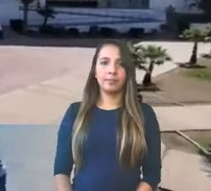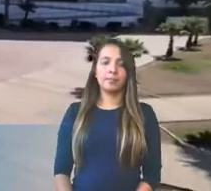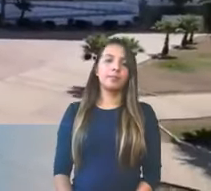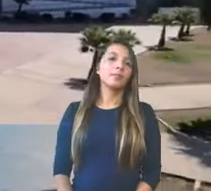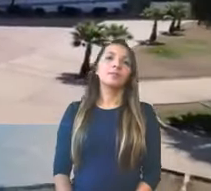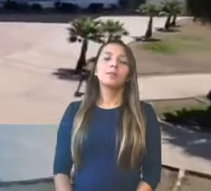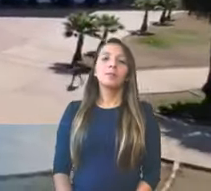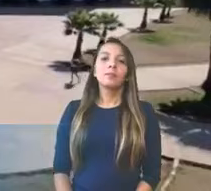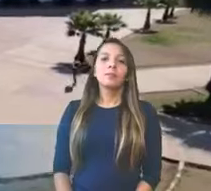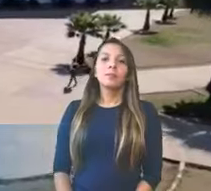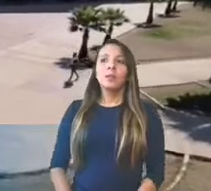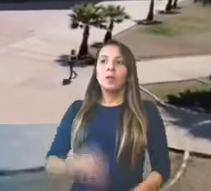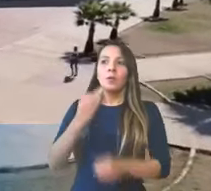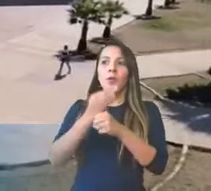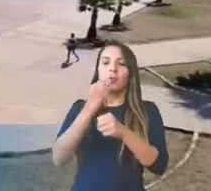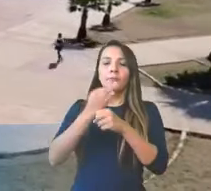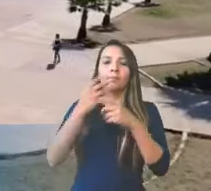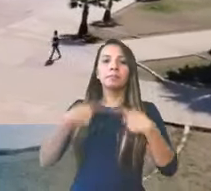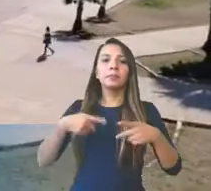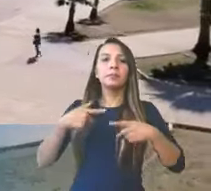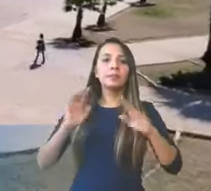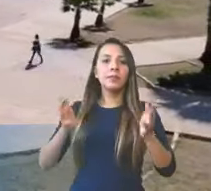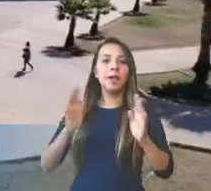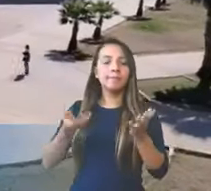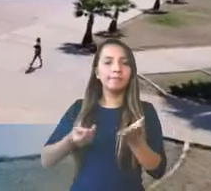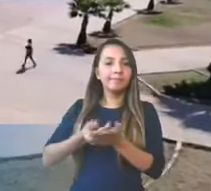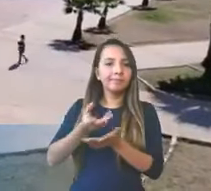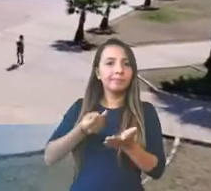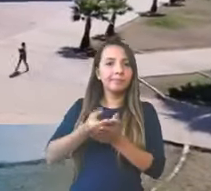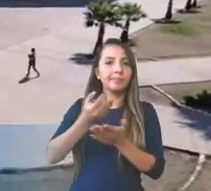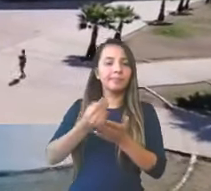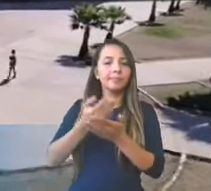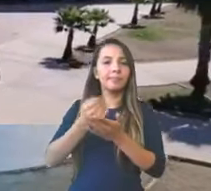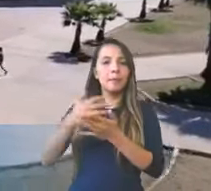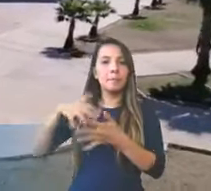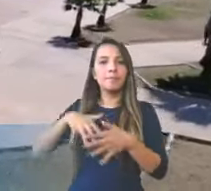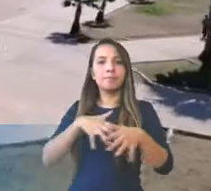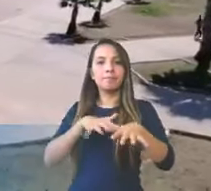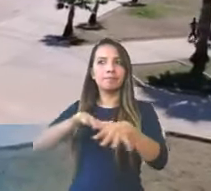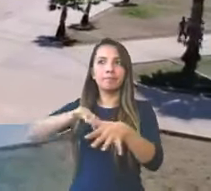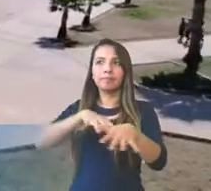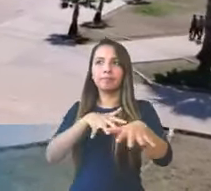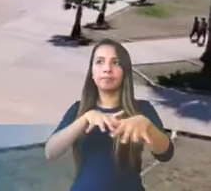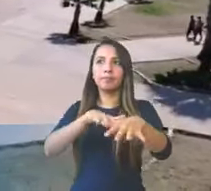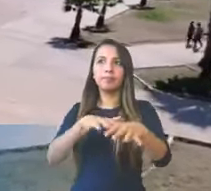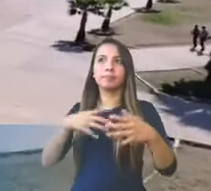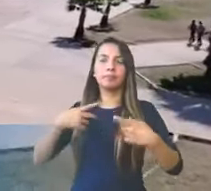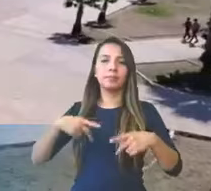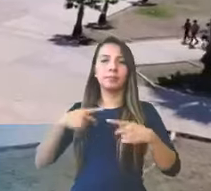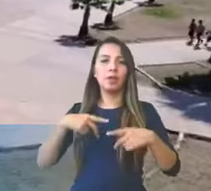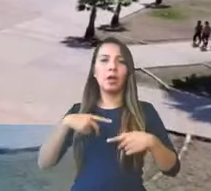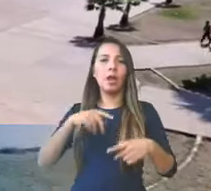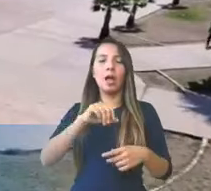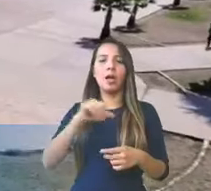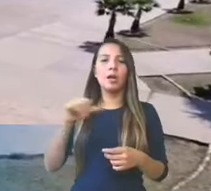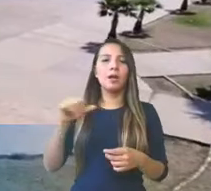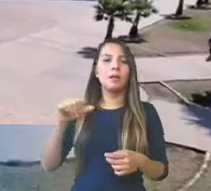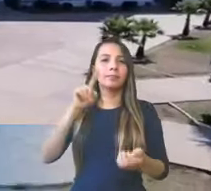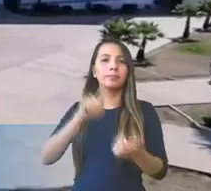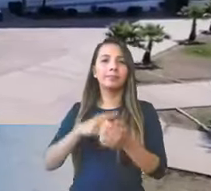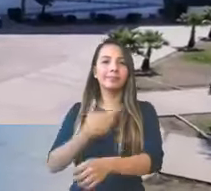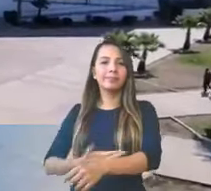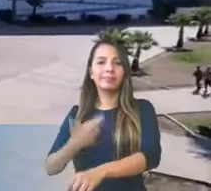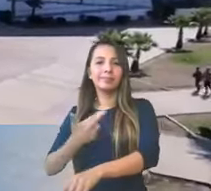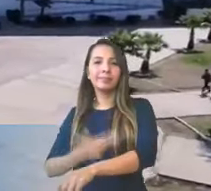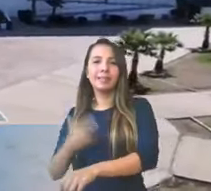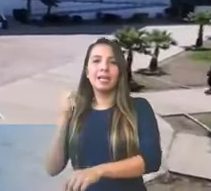Están saliendo en estos momentos las personas contribuyentes o los que vienen a realizar algún trámite